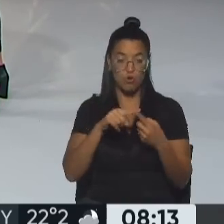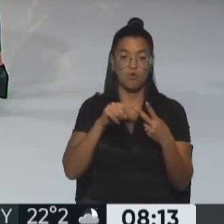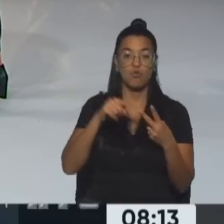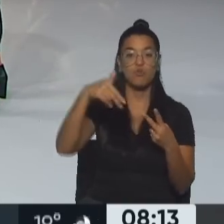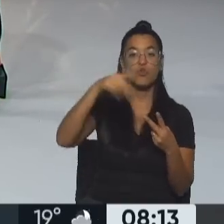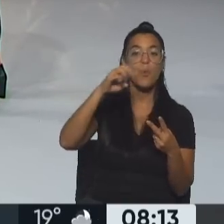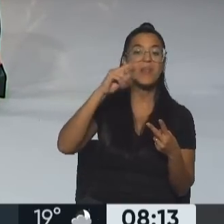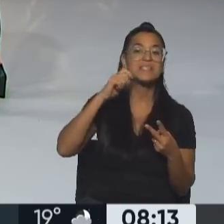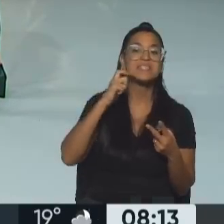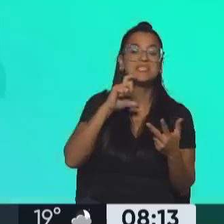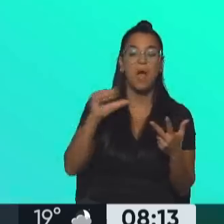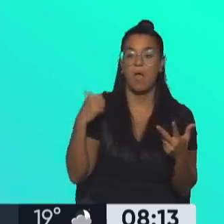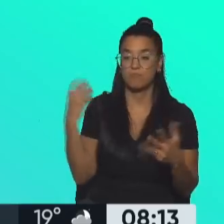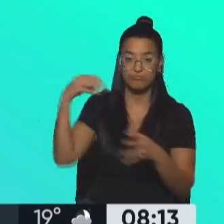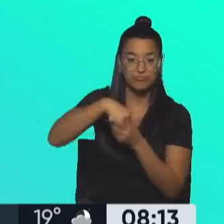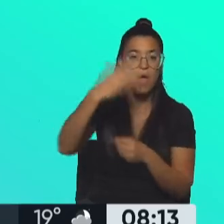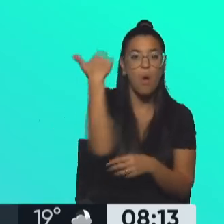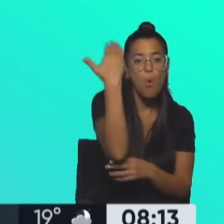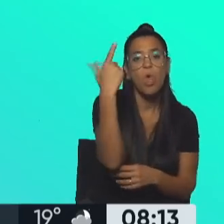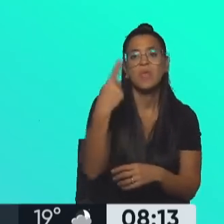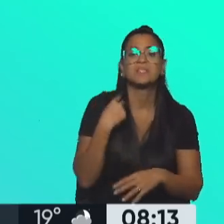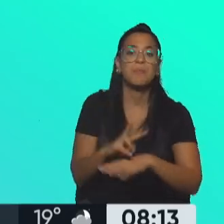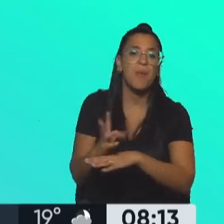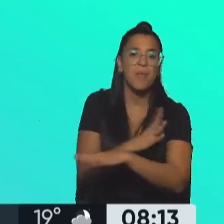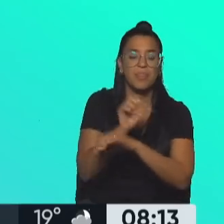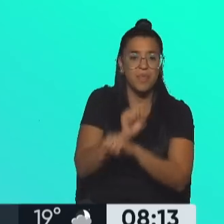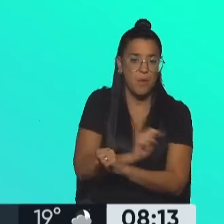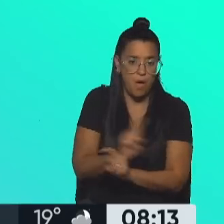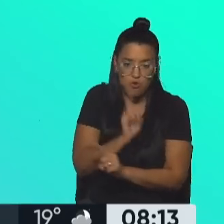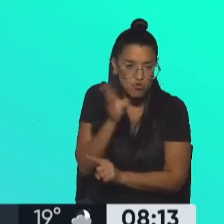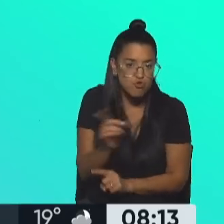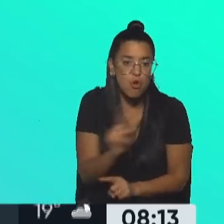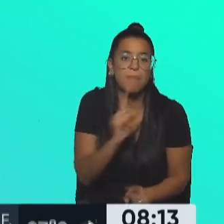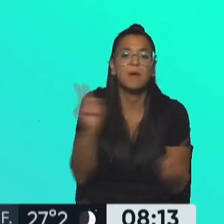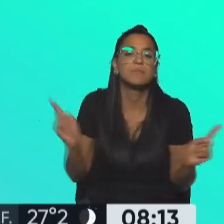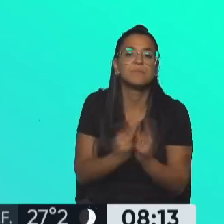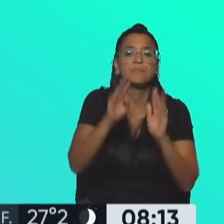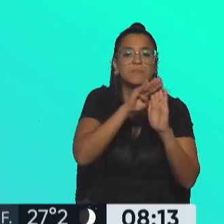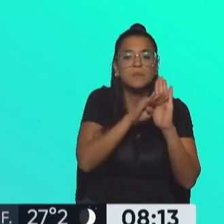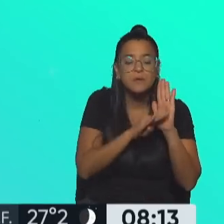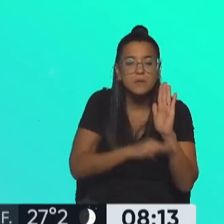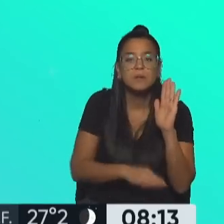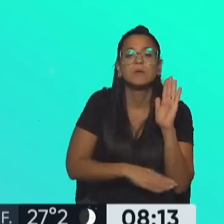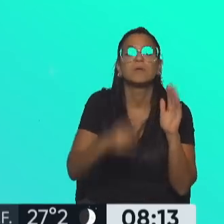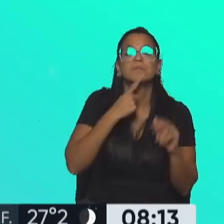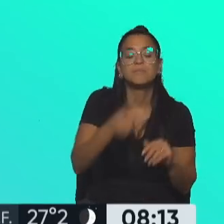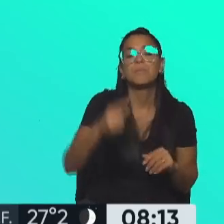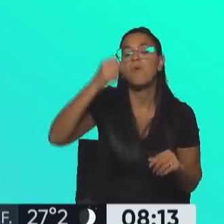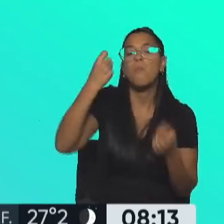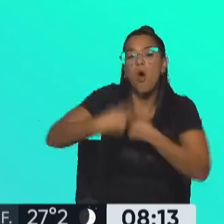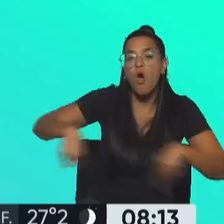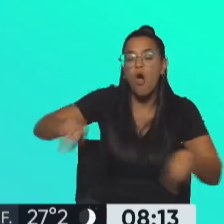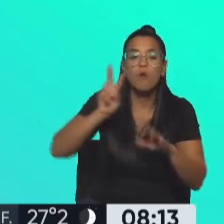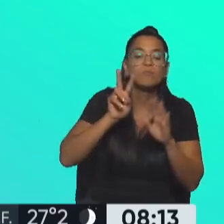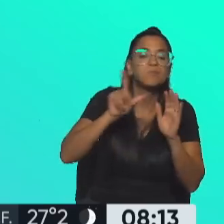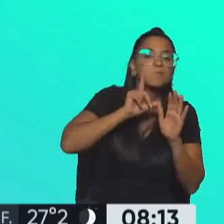noble silla no participaremos en la audiencia de prisión preventiva y acá nombra para resumir vacancia ilegal Express que son las irregularidades